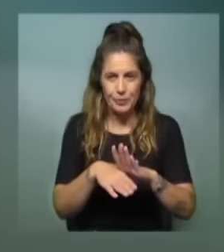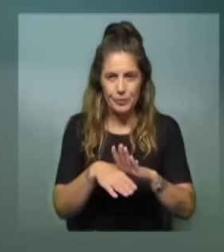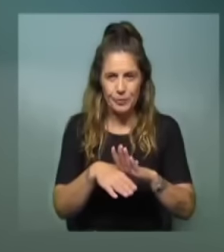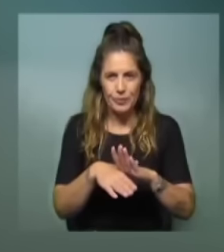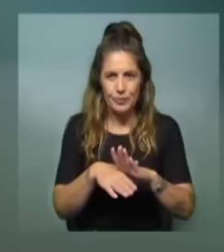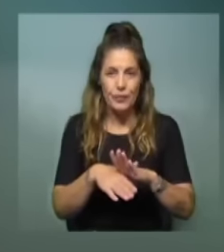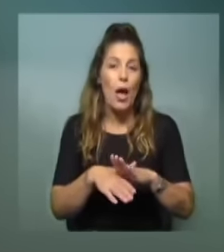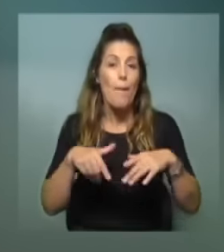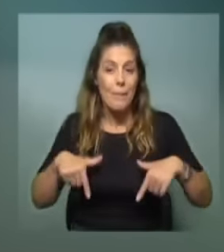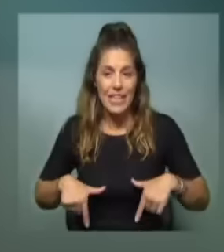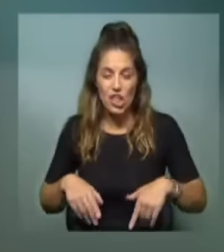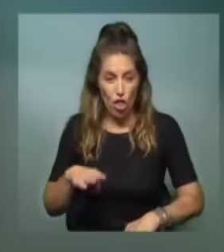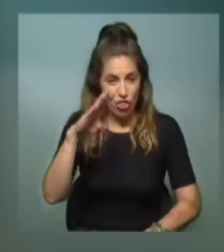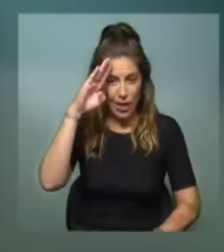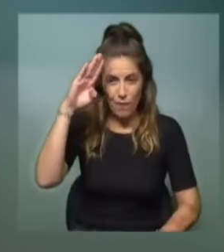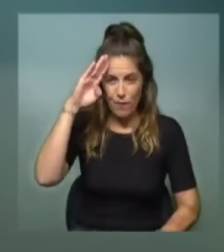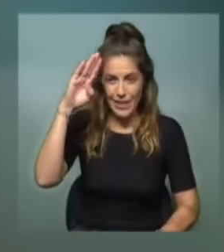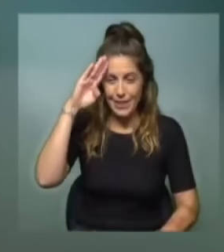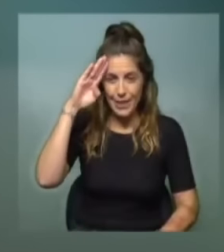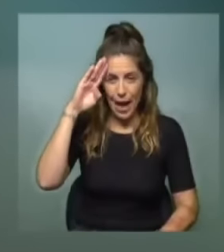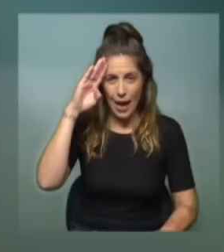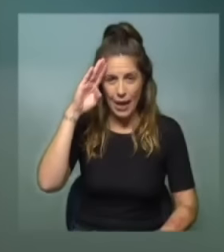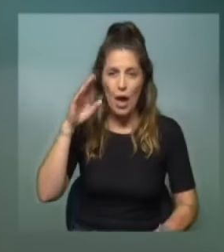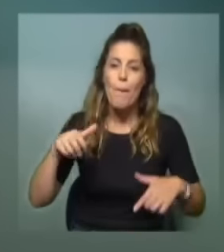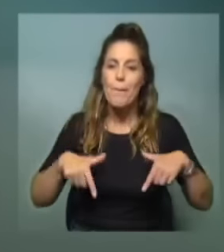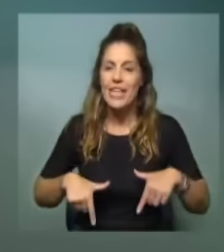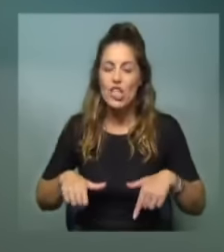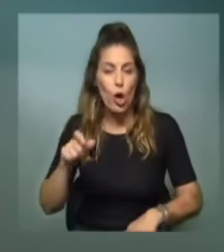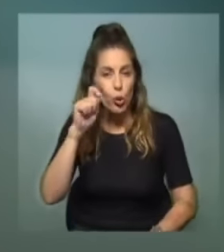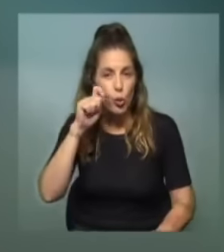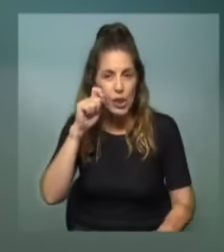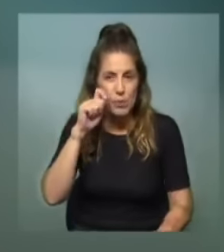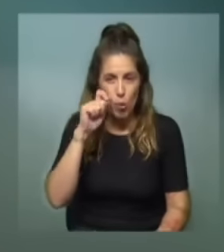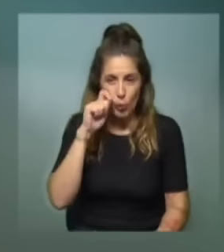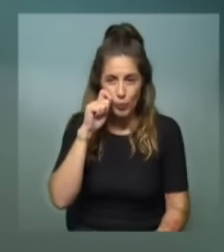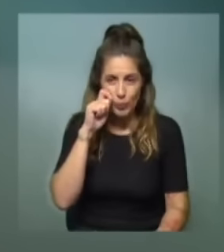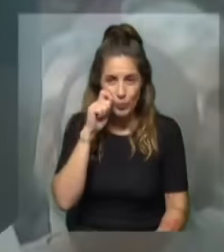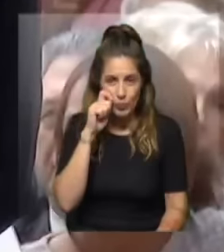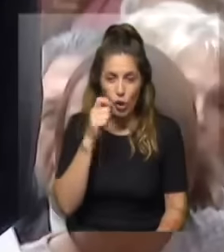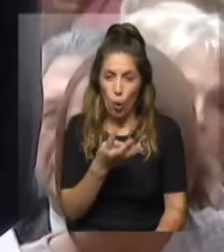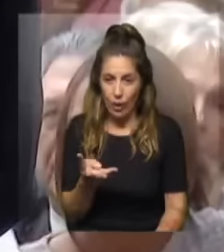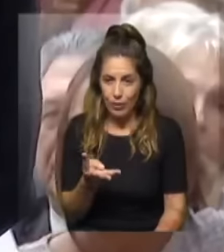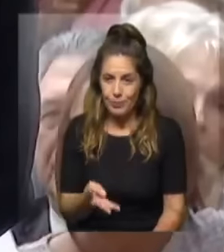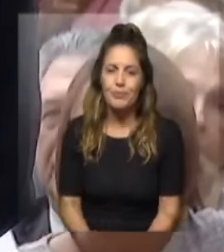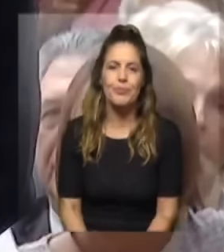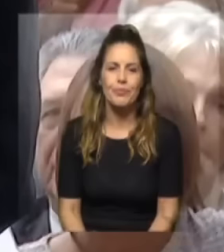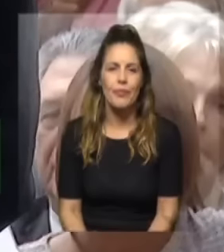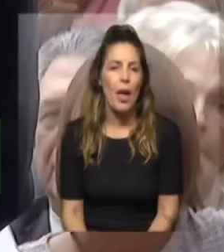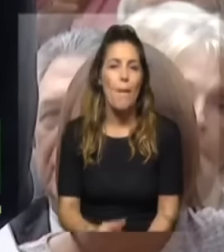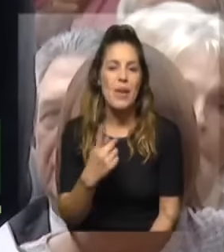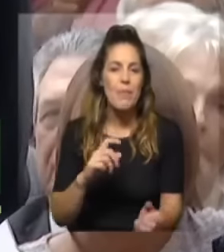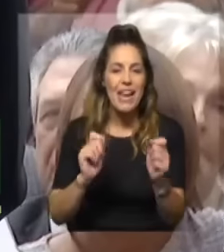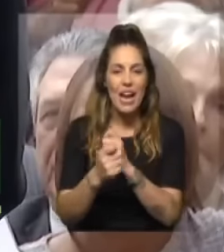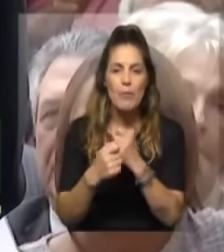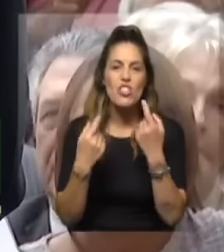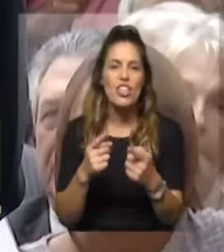lema el de defensa nacional Javier García y el de turismo tabar Viera el primer cambio se dio